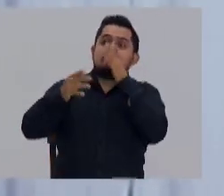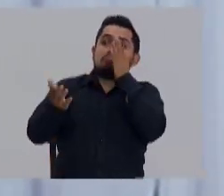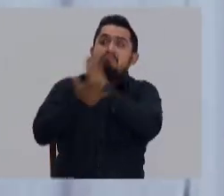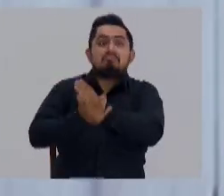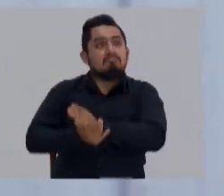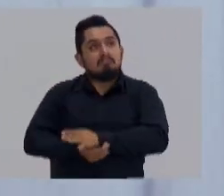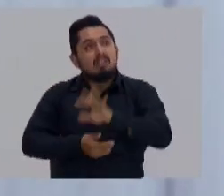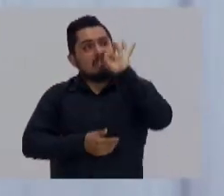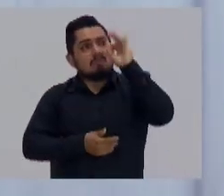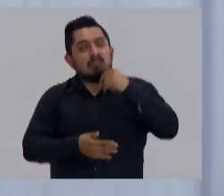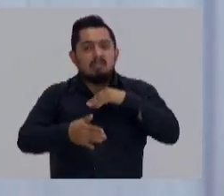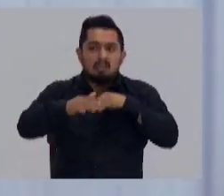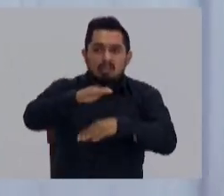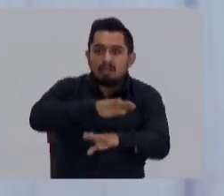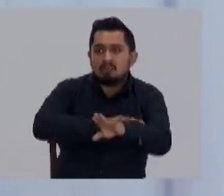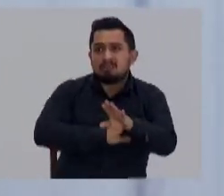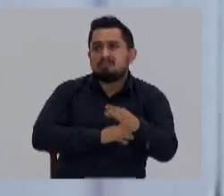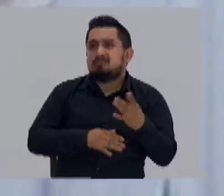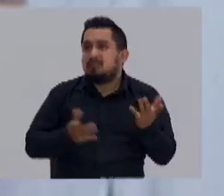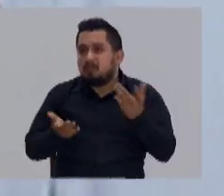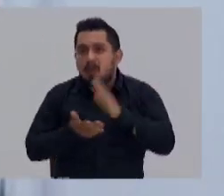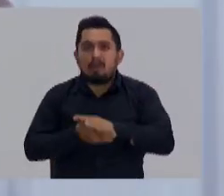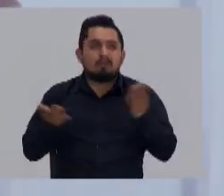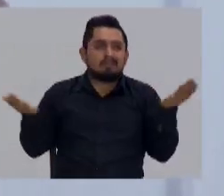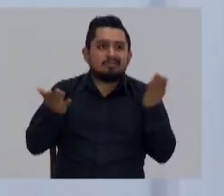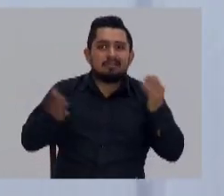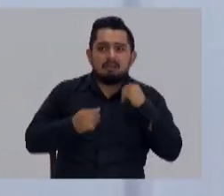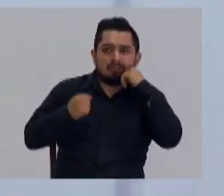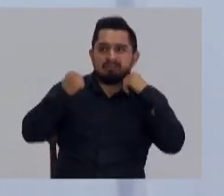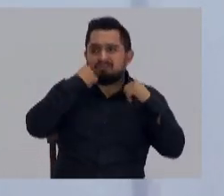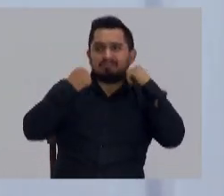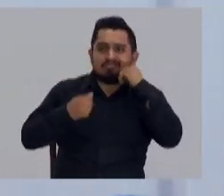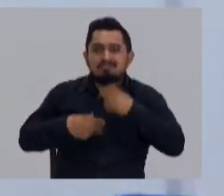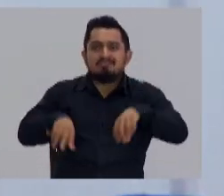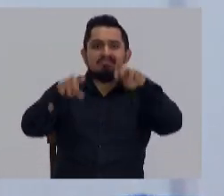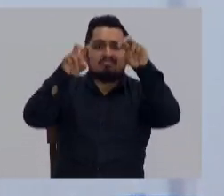Vamos al culto, pues de todos modos ya no hay nada que hacer.